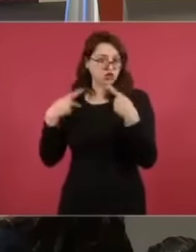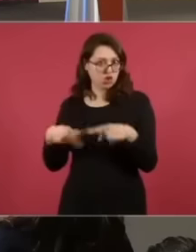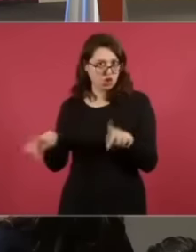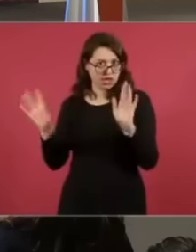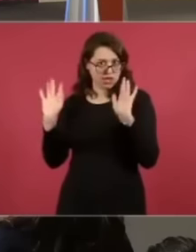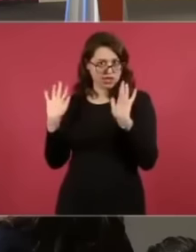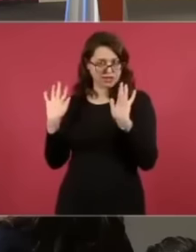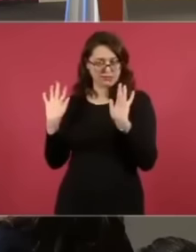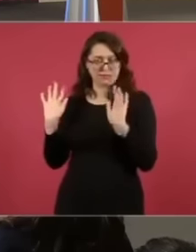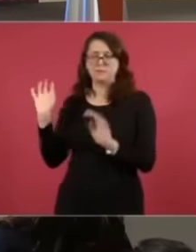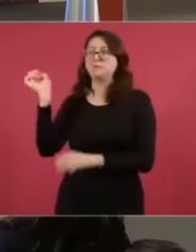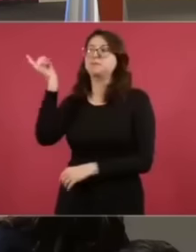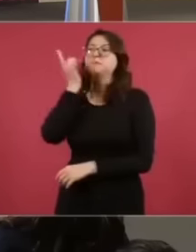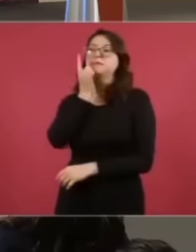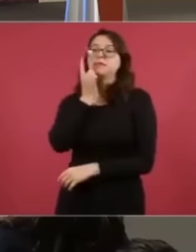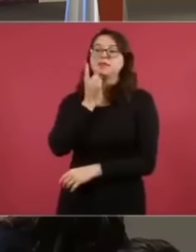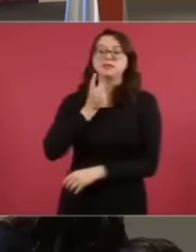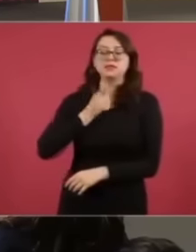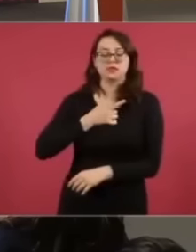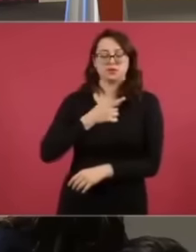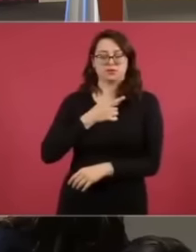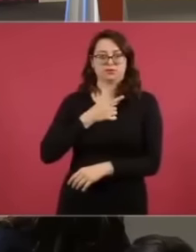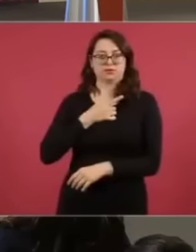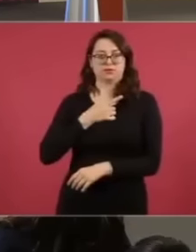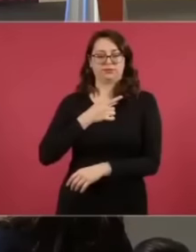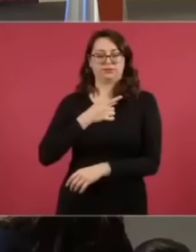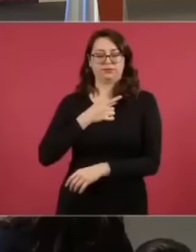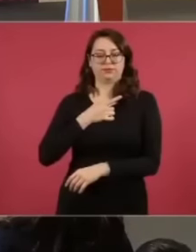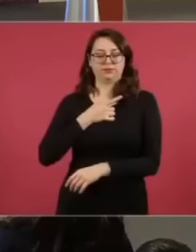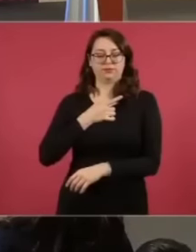contó a los investigadores.